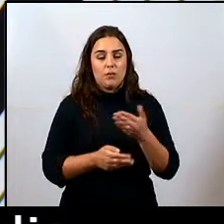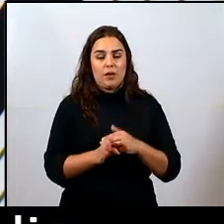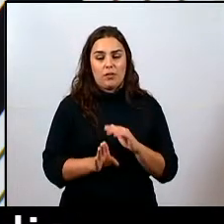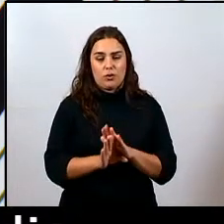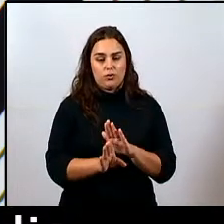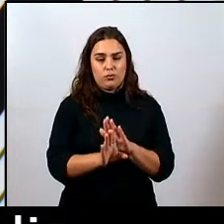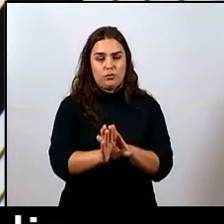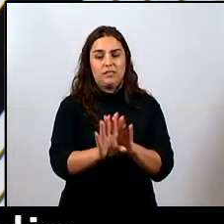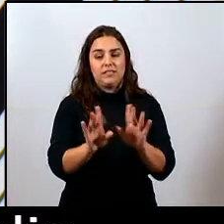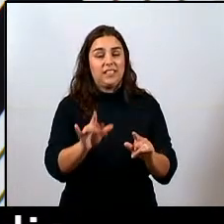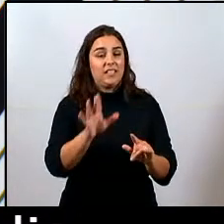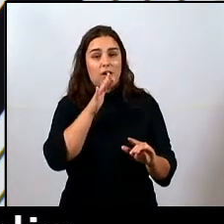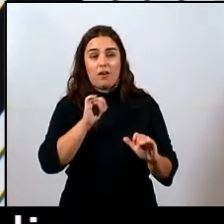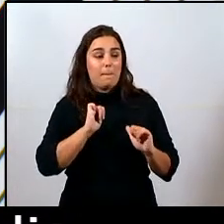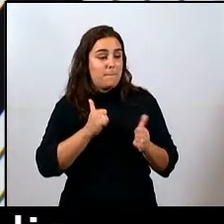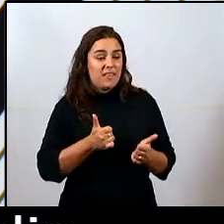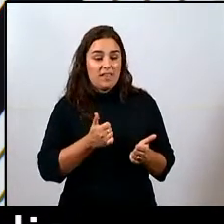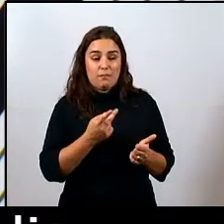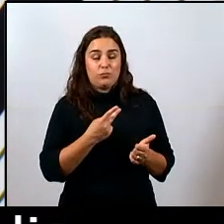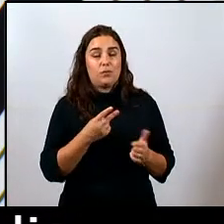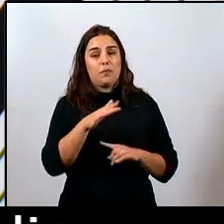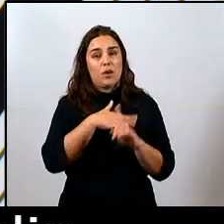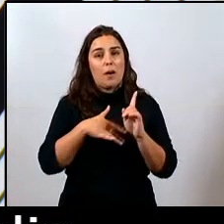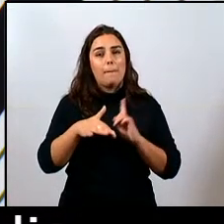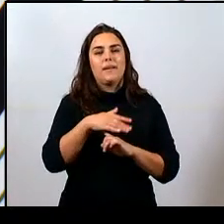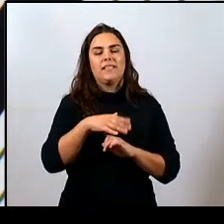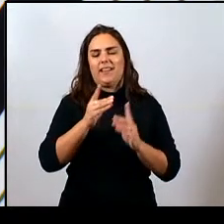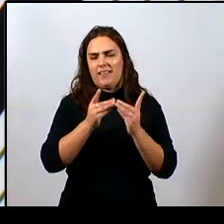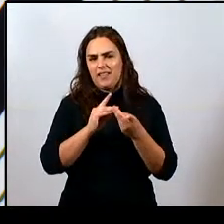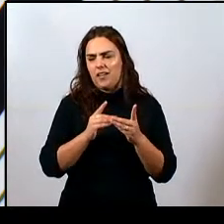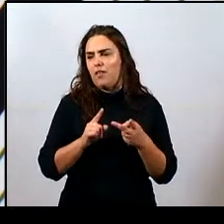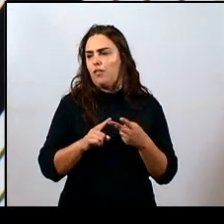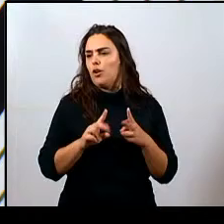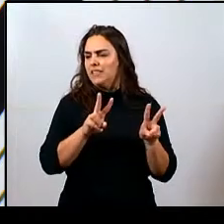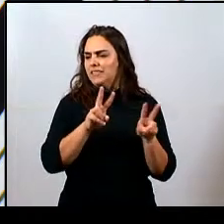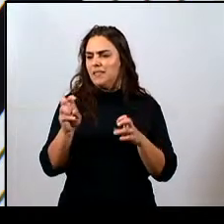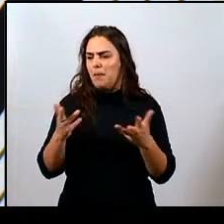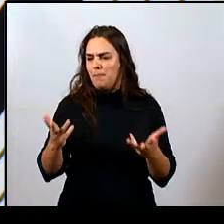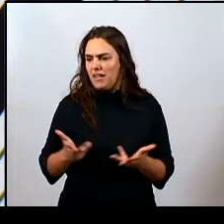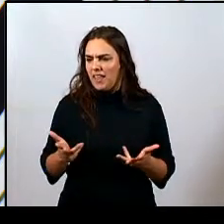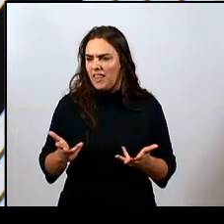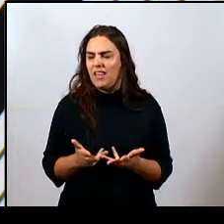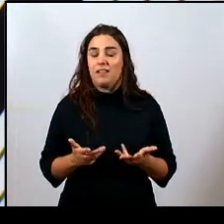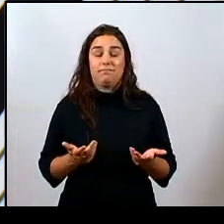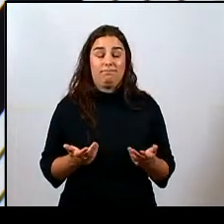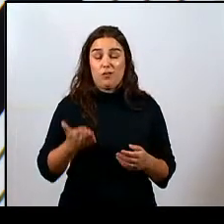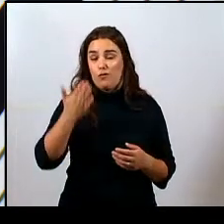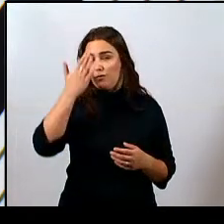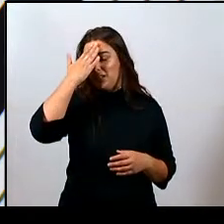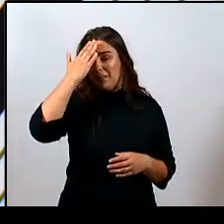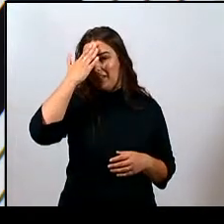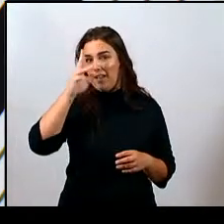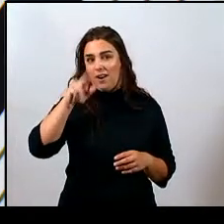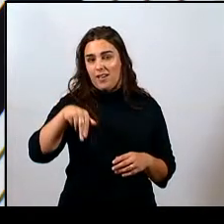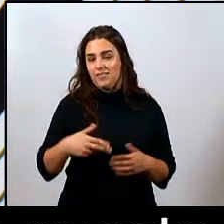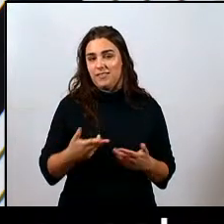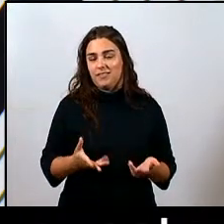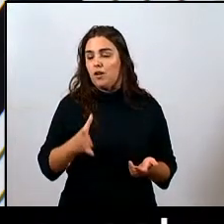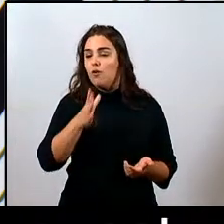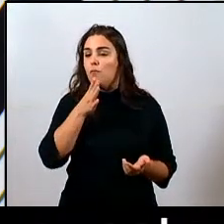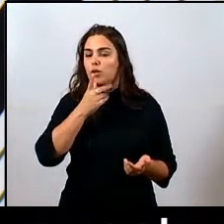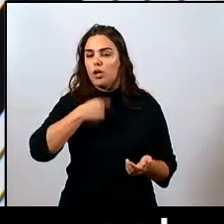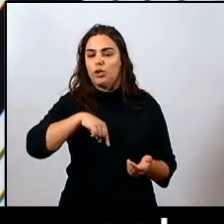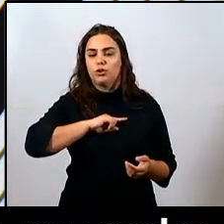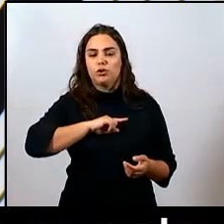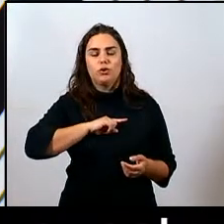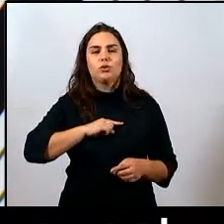y vamos a empezar a hacer nuevas medidas en medio ambiente, en digitalización, en materia de emergencias, fundamental, puesto que tenemos que